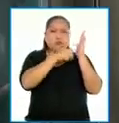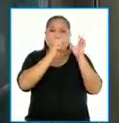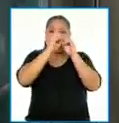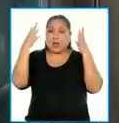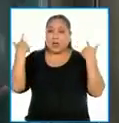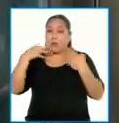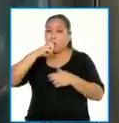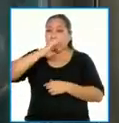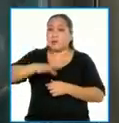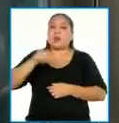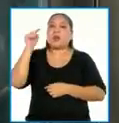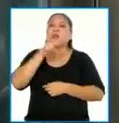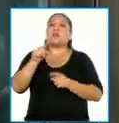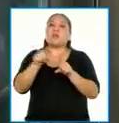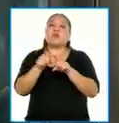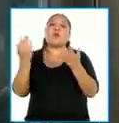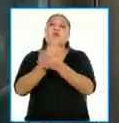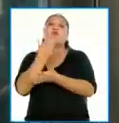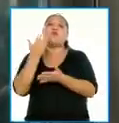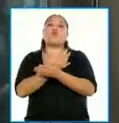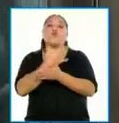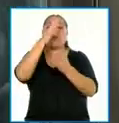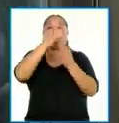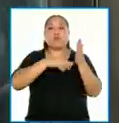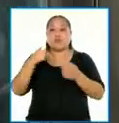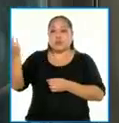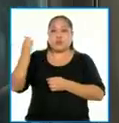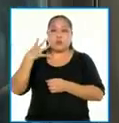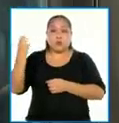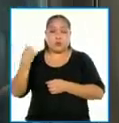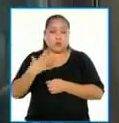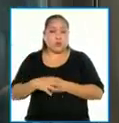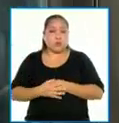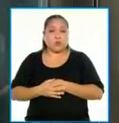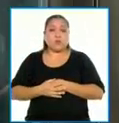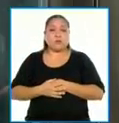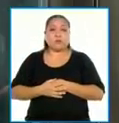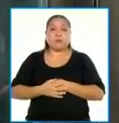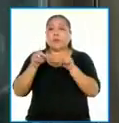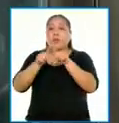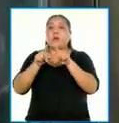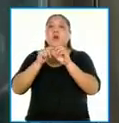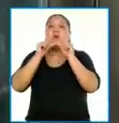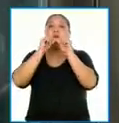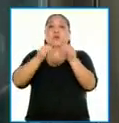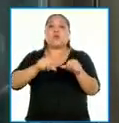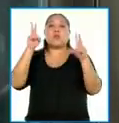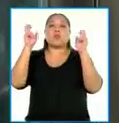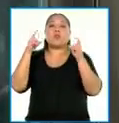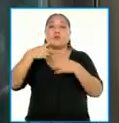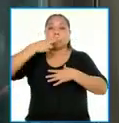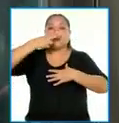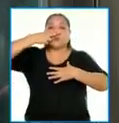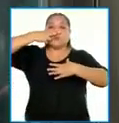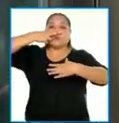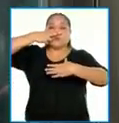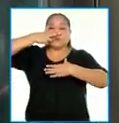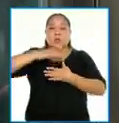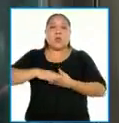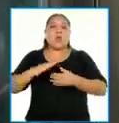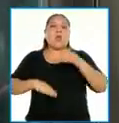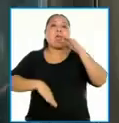esto de repente también sacar un nuevo cálculo con respecto a lo que ustedes mencionan. Y continuando también con el tema del oxígeno,